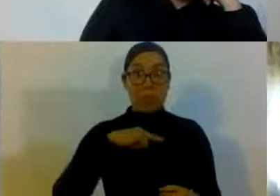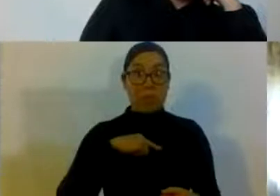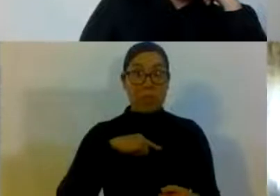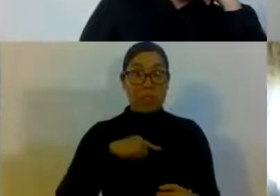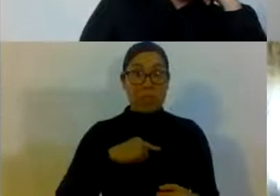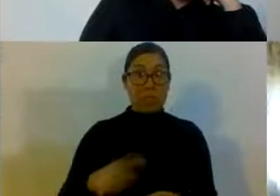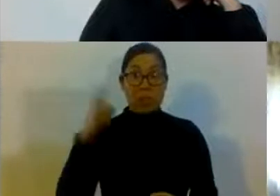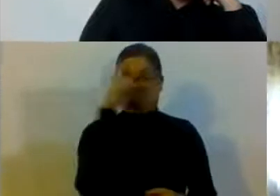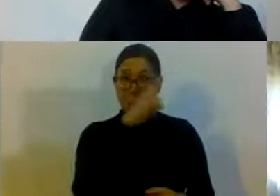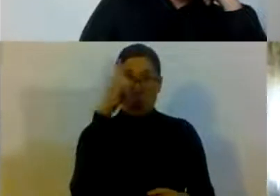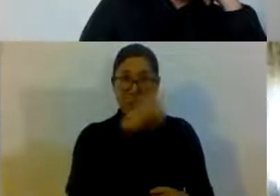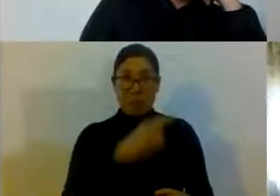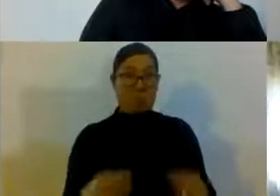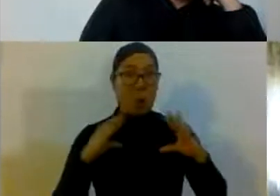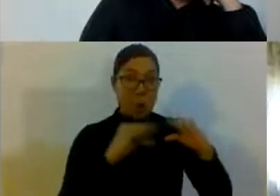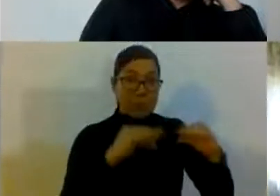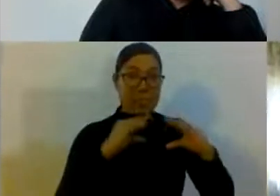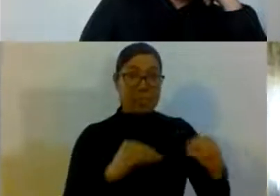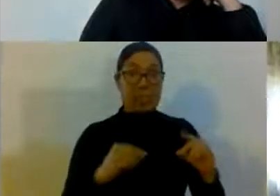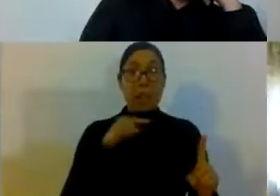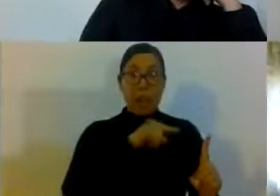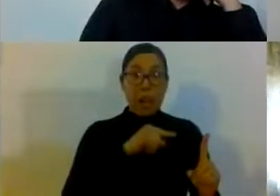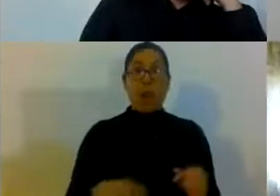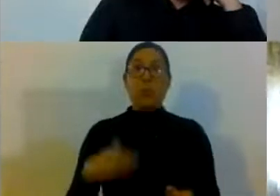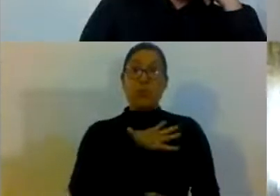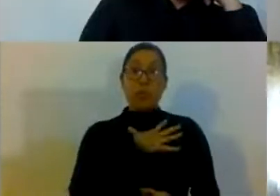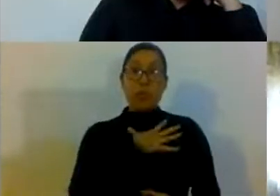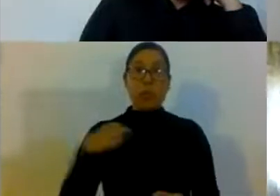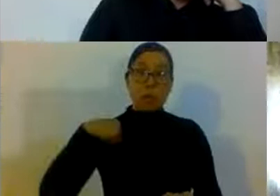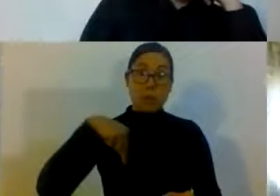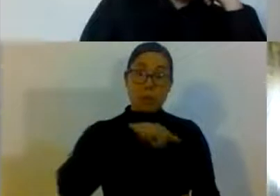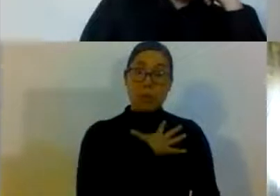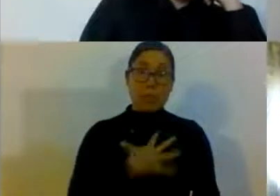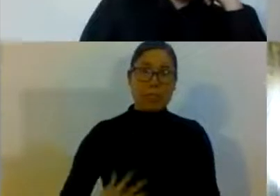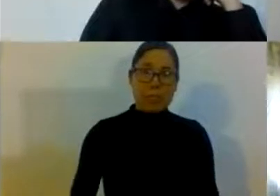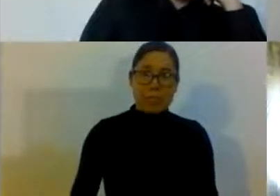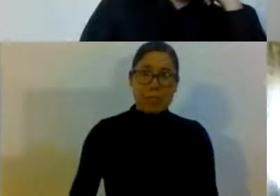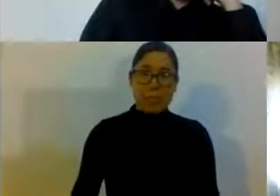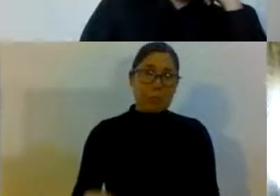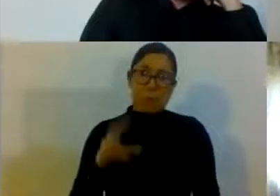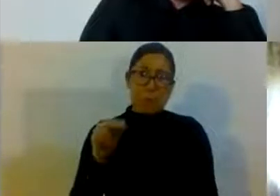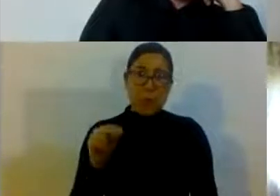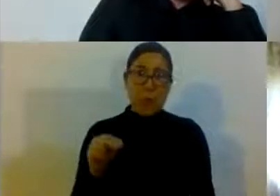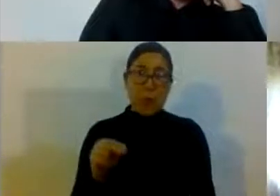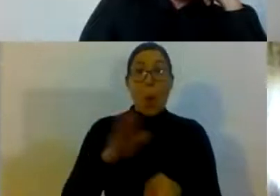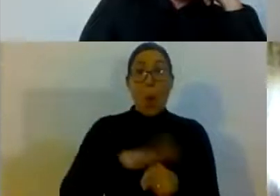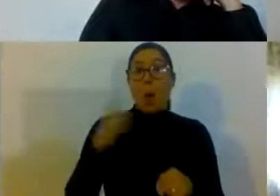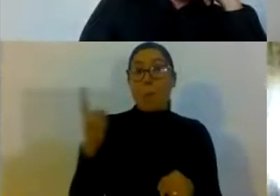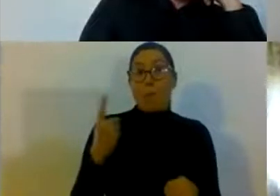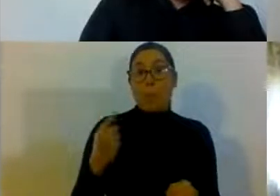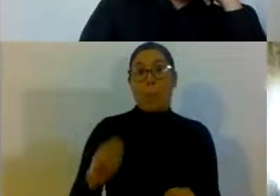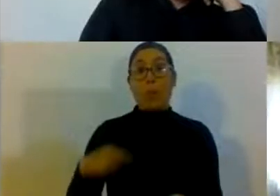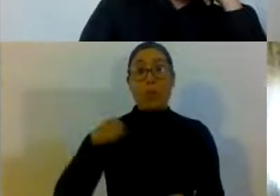no damos ese tipo de consejos, porque no creemos que va a llegar a pasar algo así. Pero